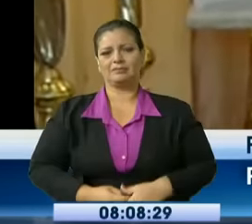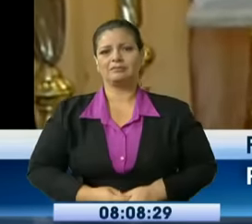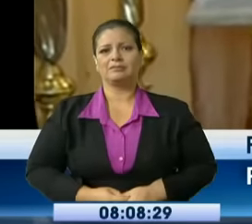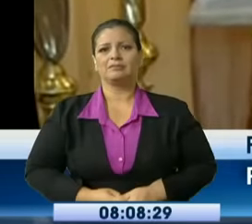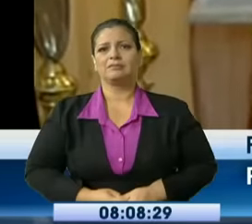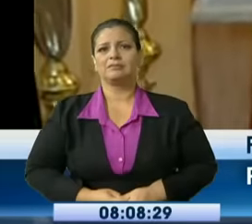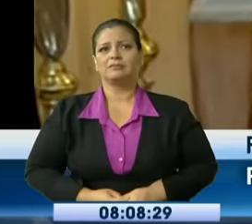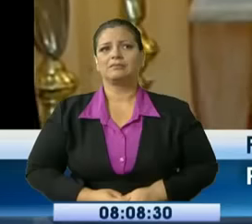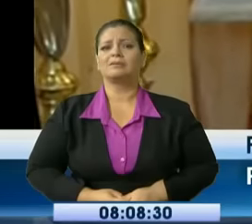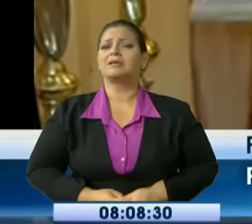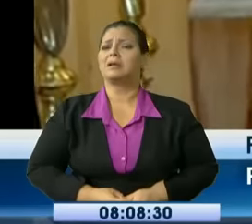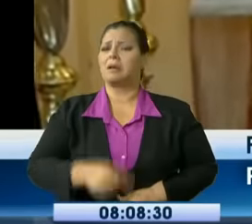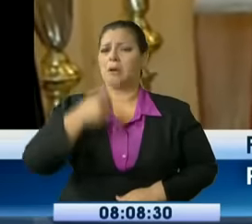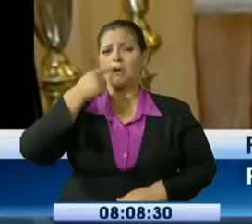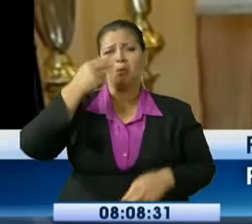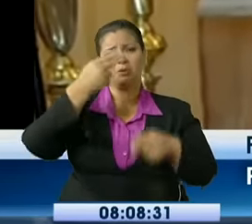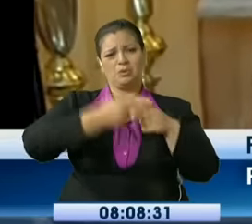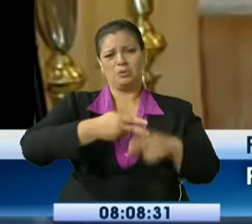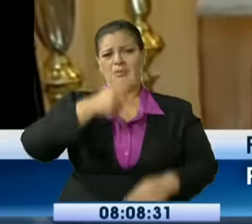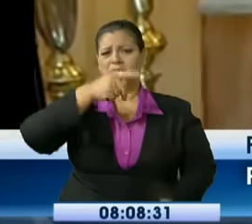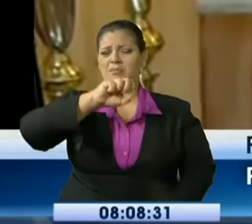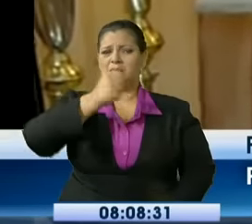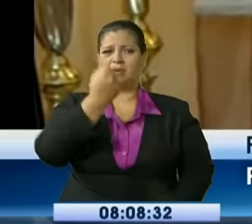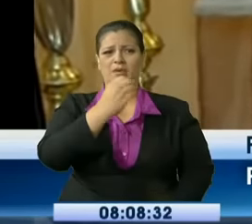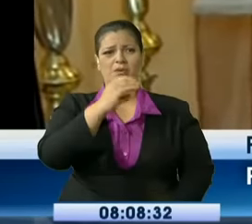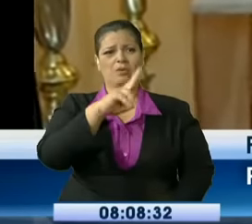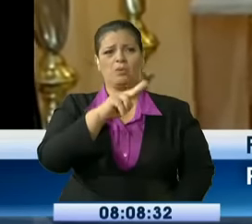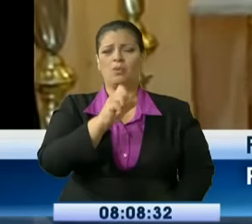Pascual mató a mi hijo.